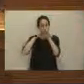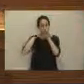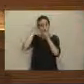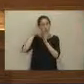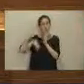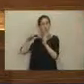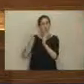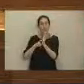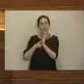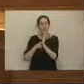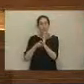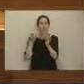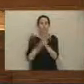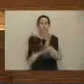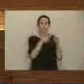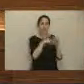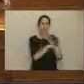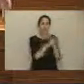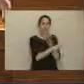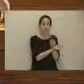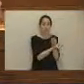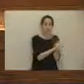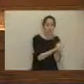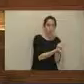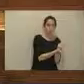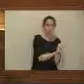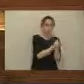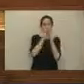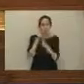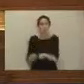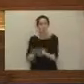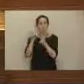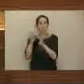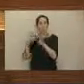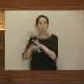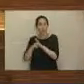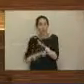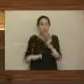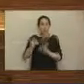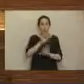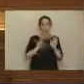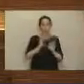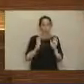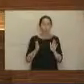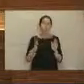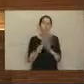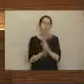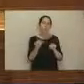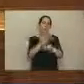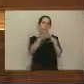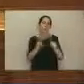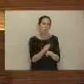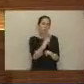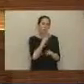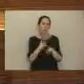lógicamente van a deshacer un recurso para dotar otro. Y, por lo tanto, esa reorganización supone un cambio de modelo y un